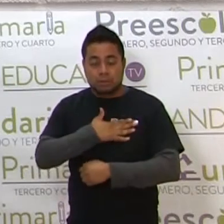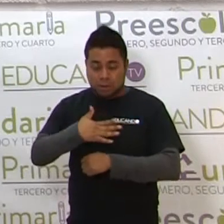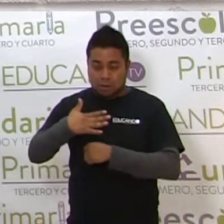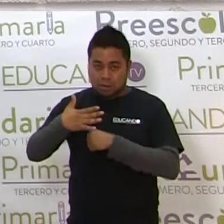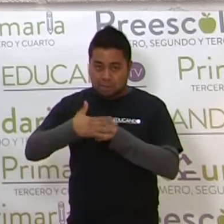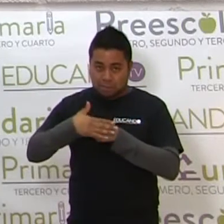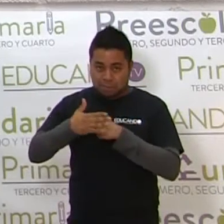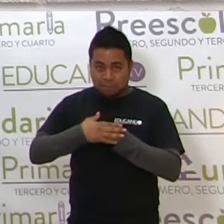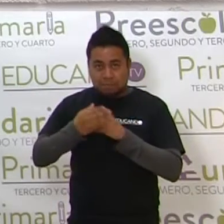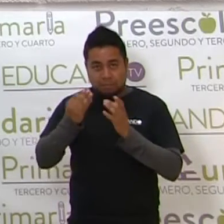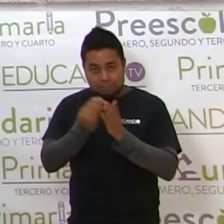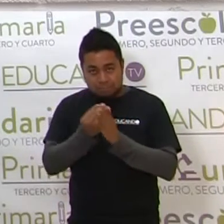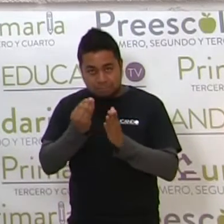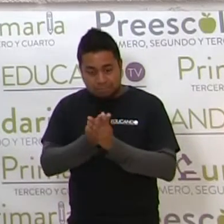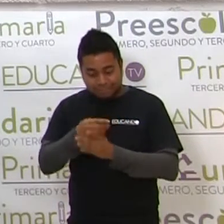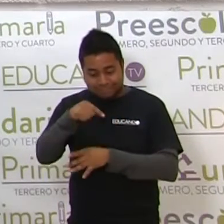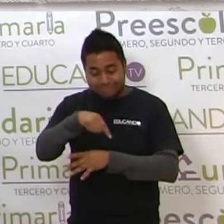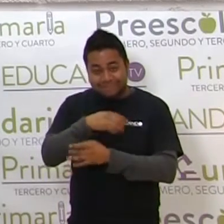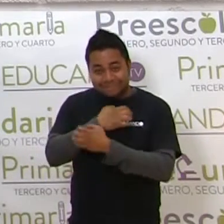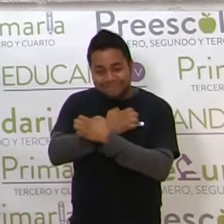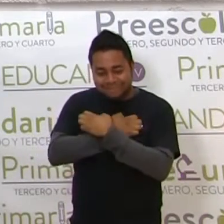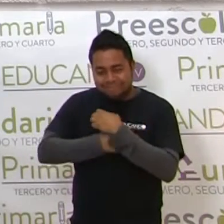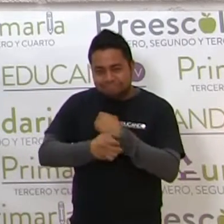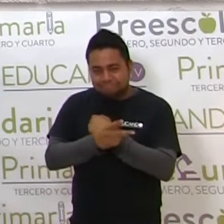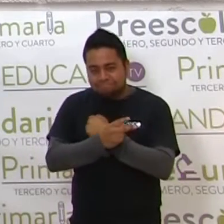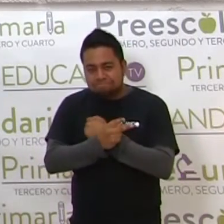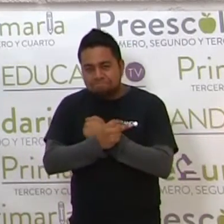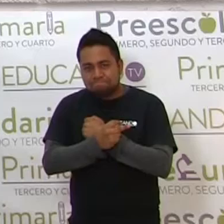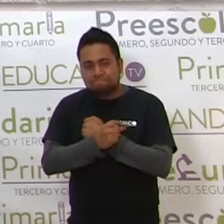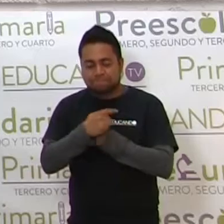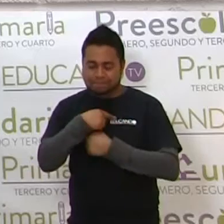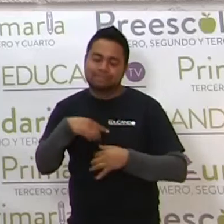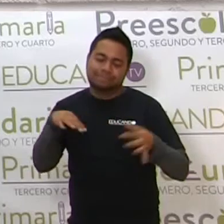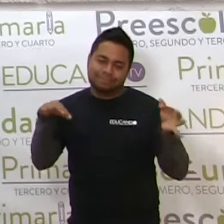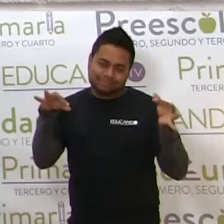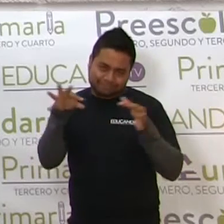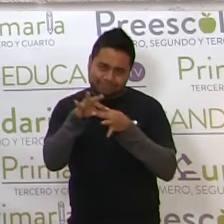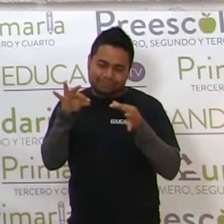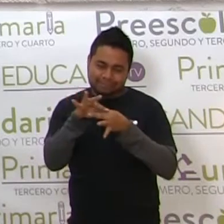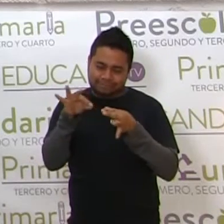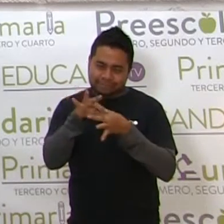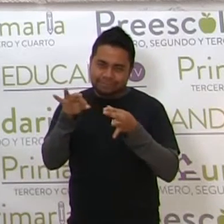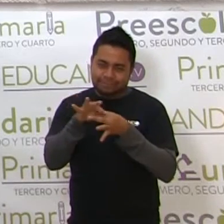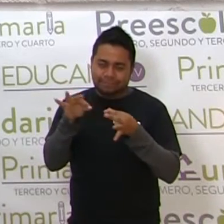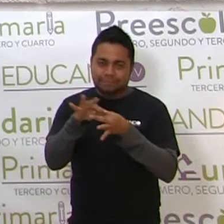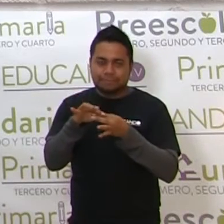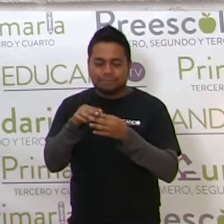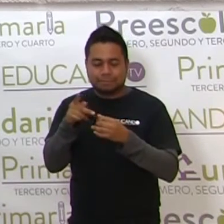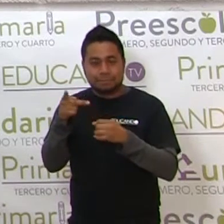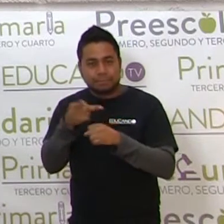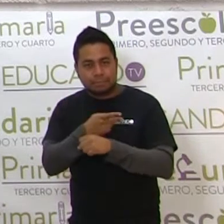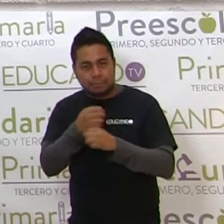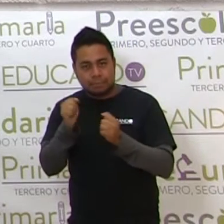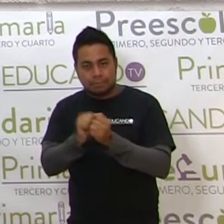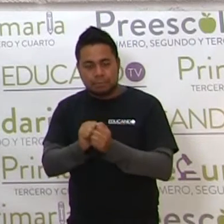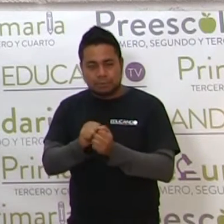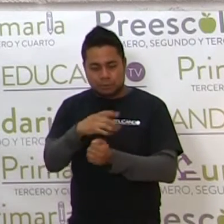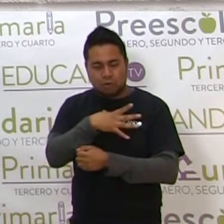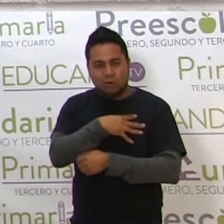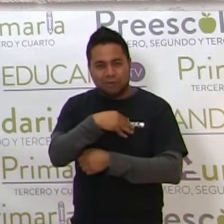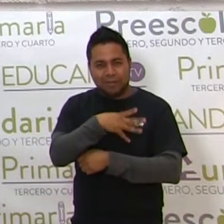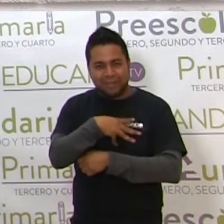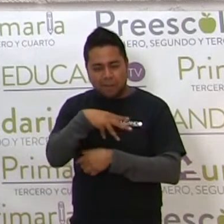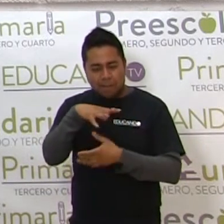sesión aquí en educando tv ya sabes Vamos a ver qué pasa con el hijo